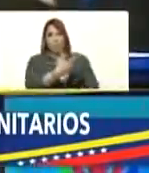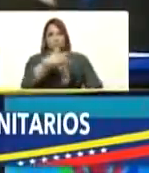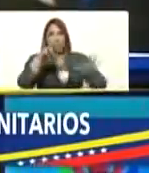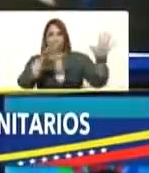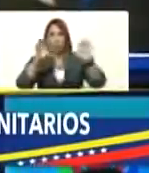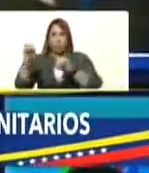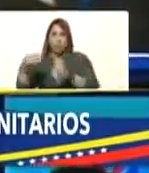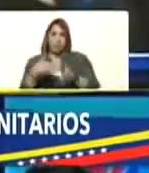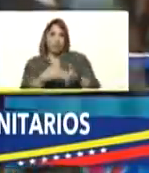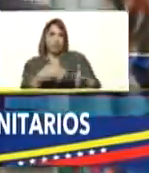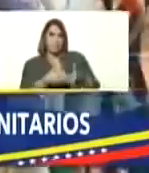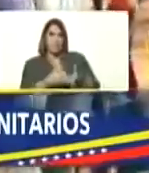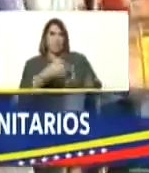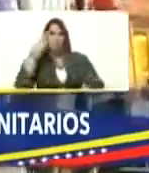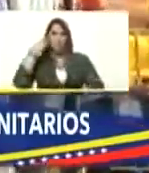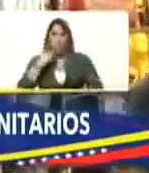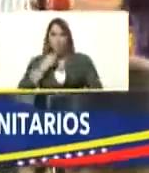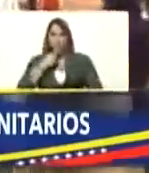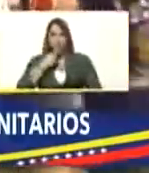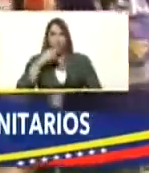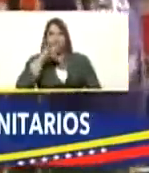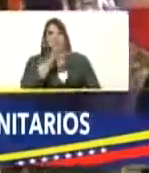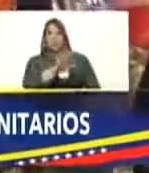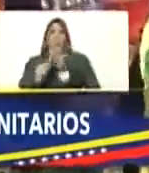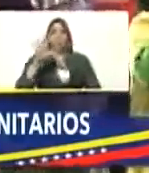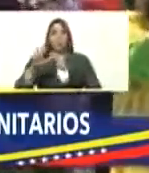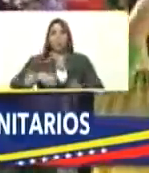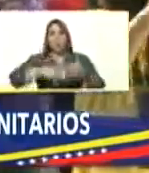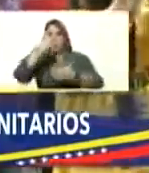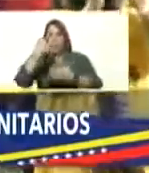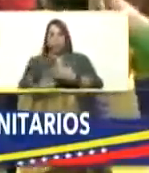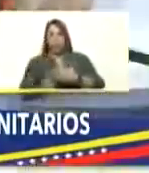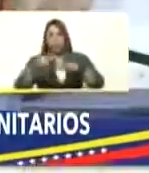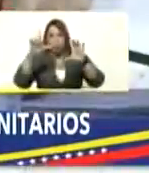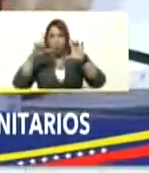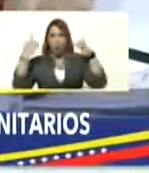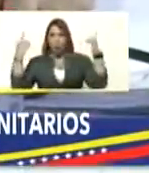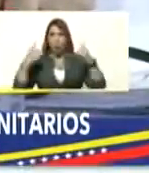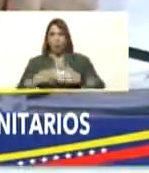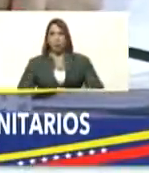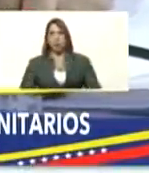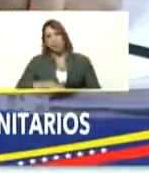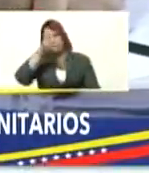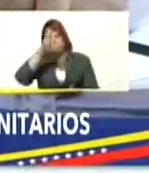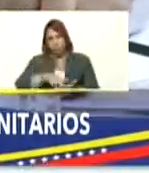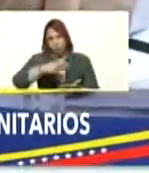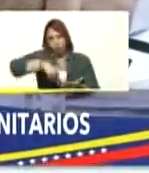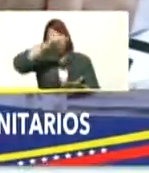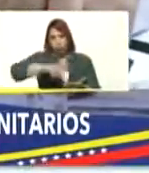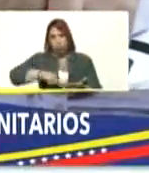14.380.000 bolívares para estos 55 proyectos de La Guaira. ¡Aprobado!